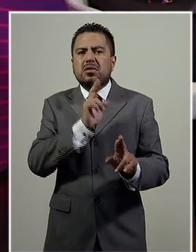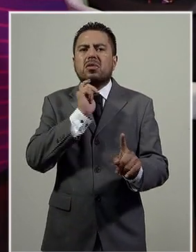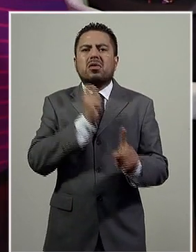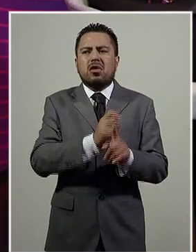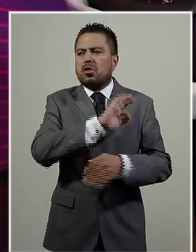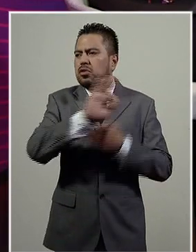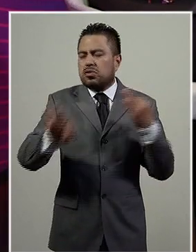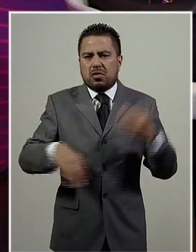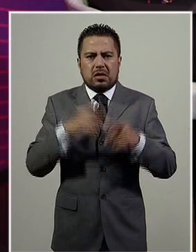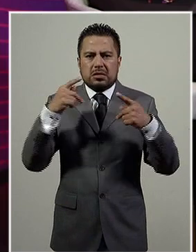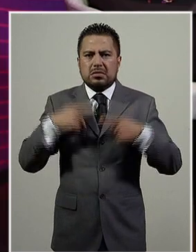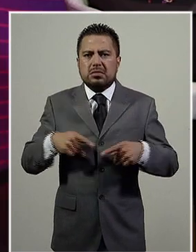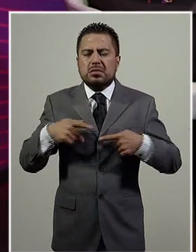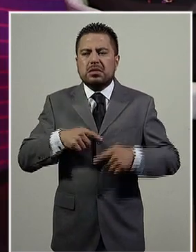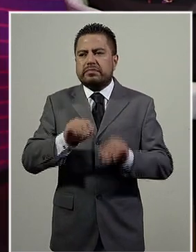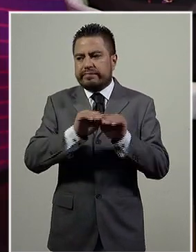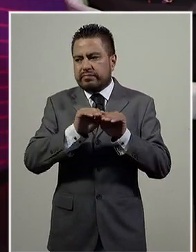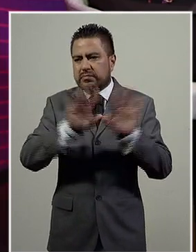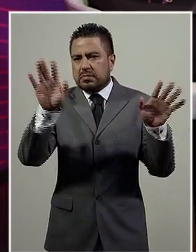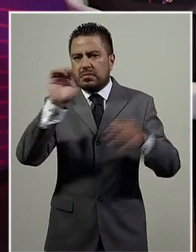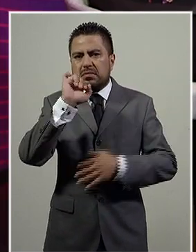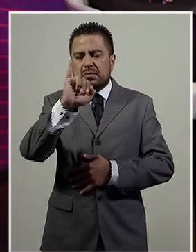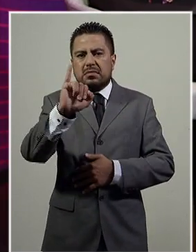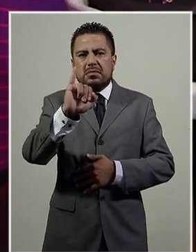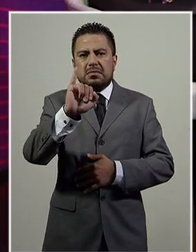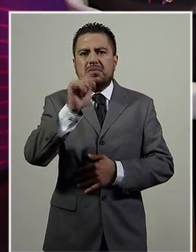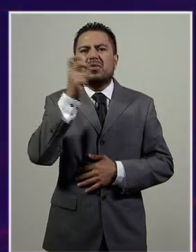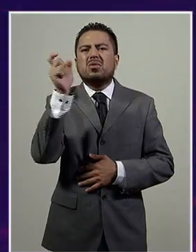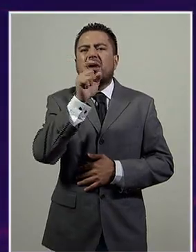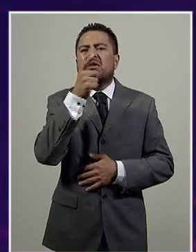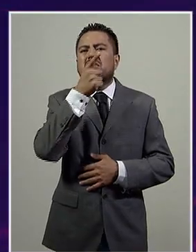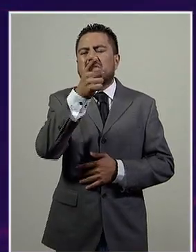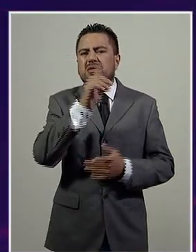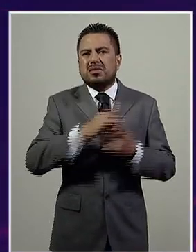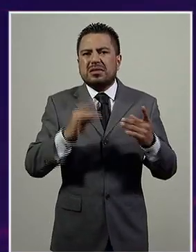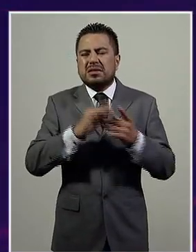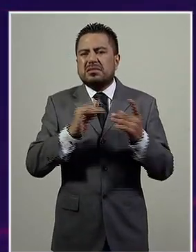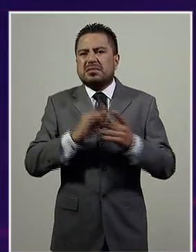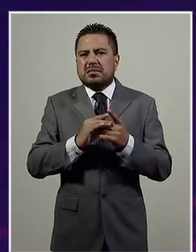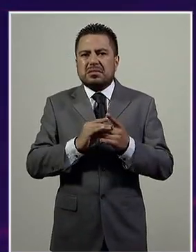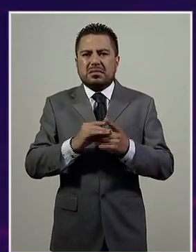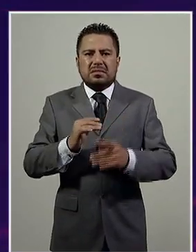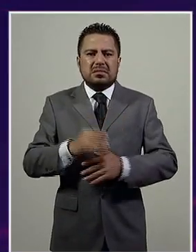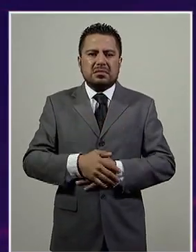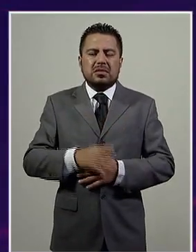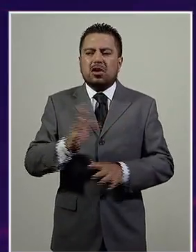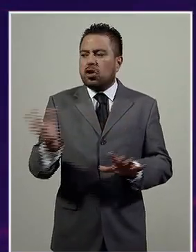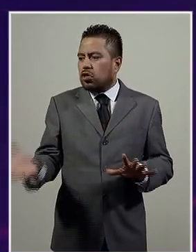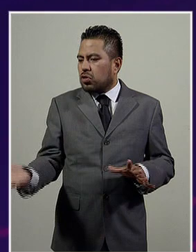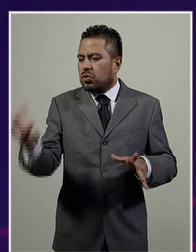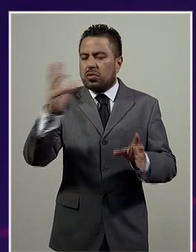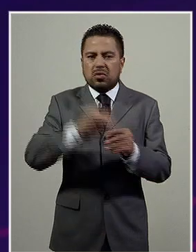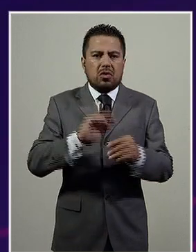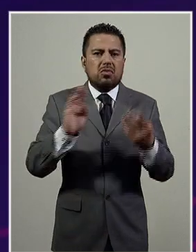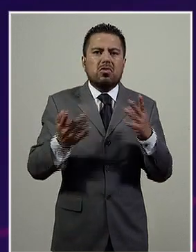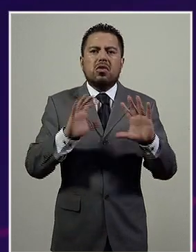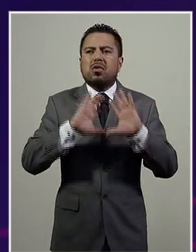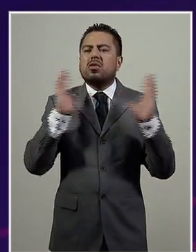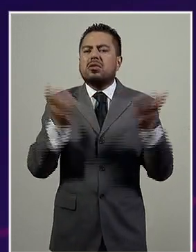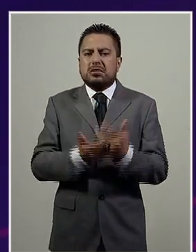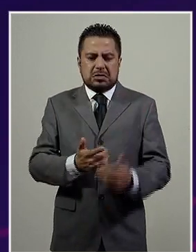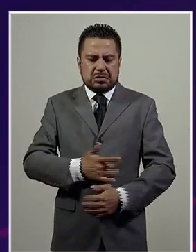por todos y todas. Claro. Y cuando tú dices que quepamos todos un mundo en donde nos